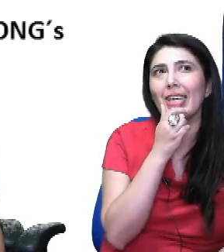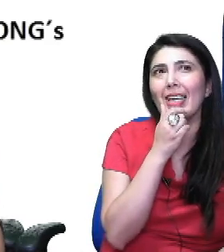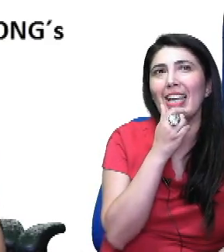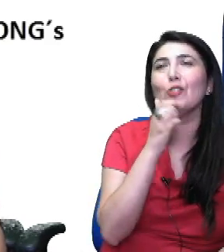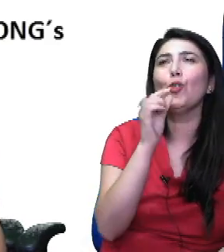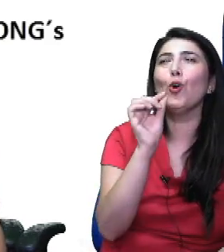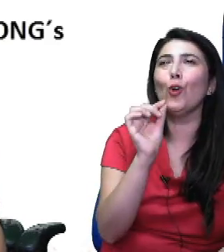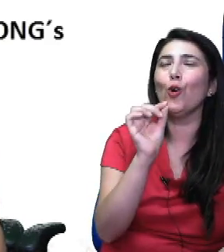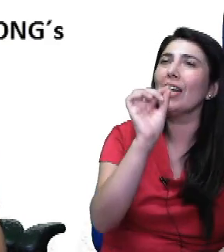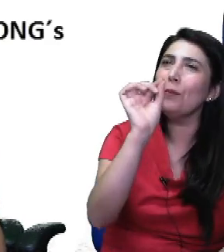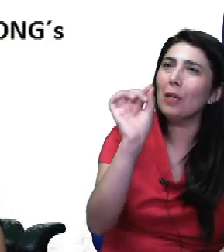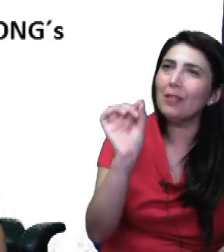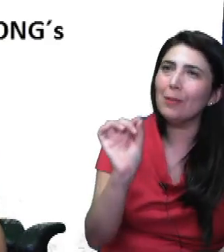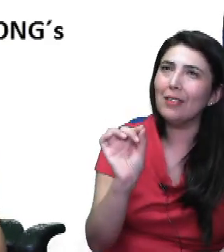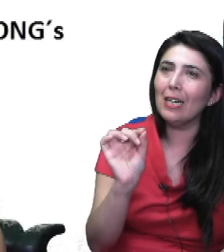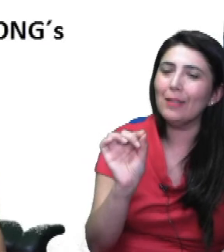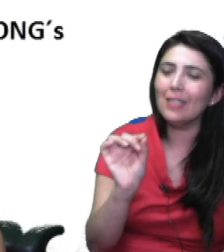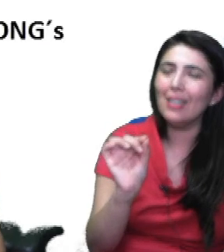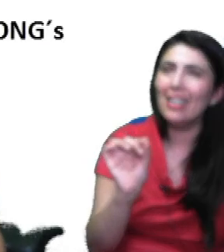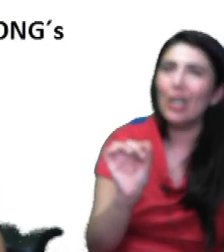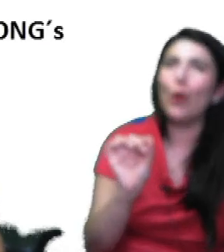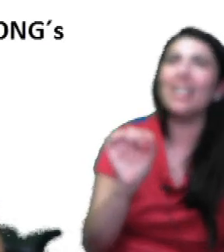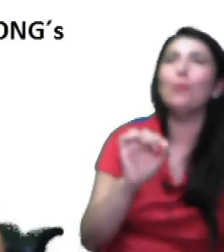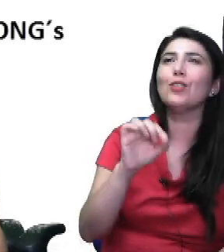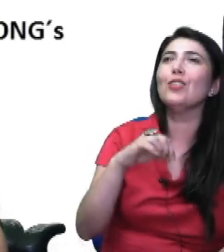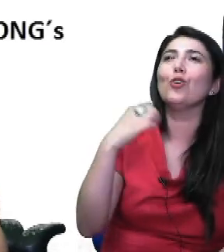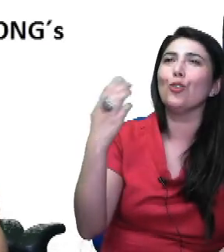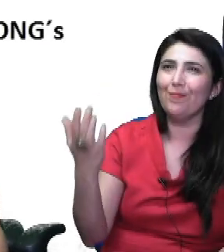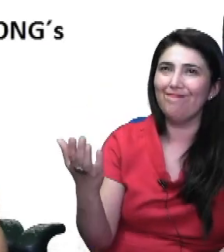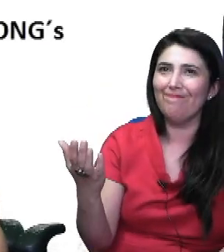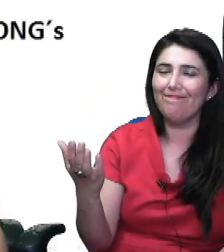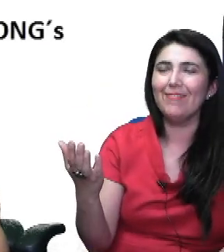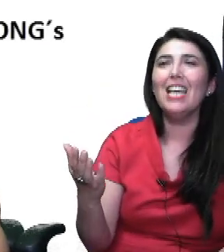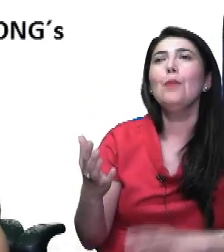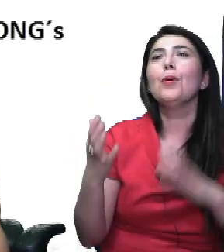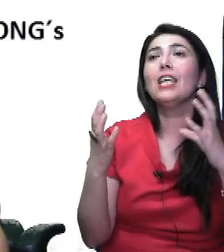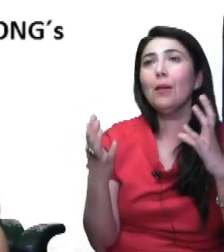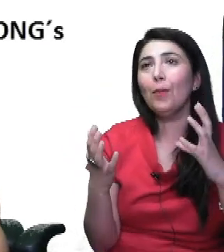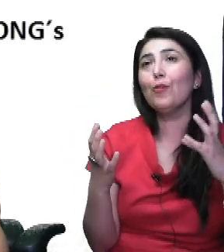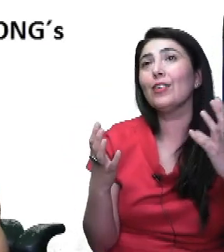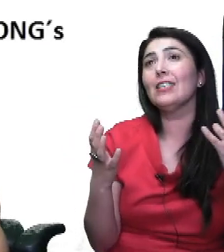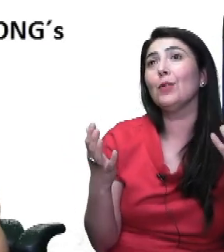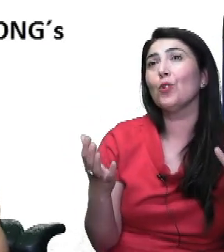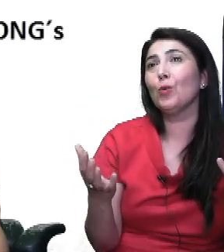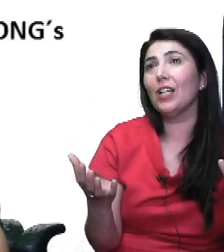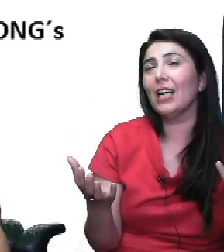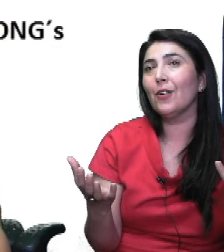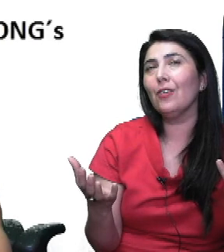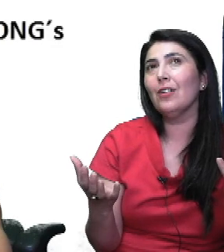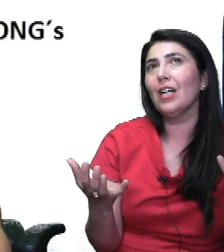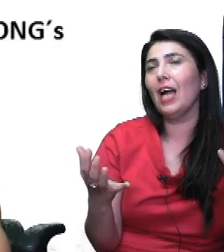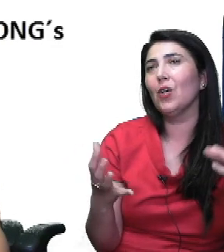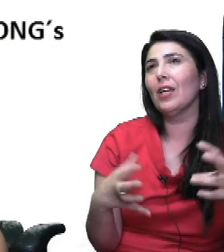acciones que los organismos que participan de la mesa los harían por sí solos. Por ejemplo, el fortalecimiento